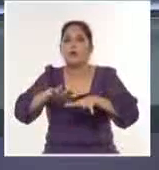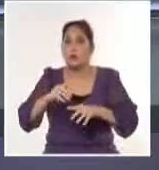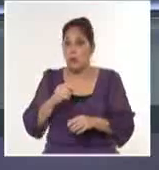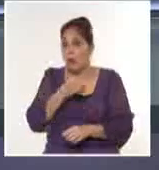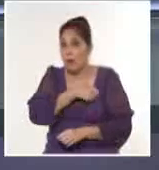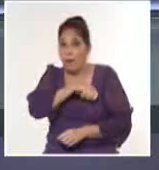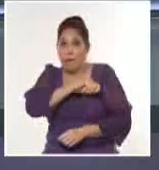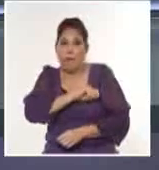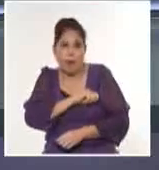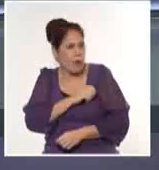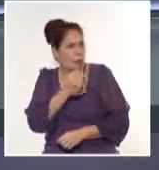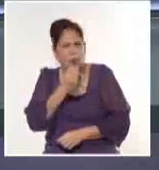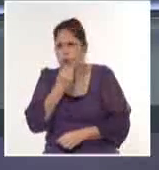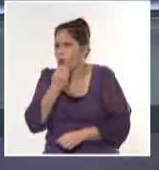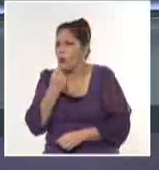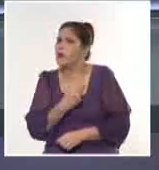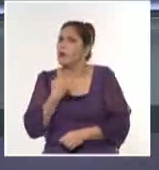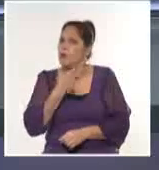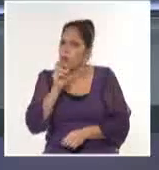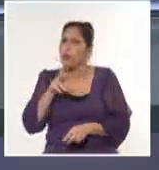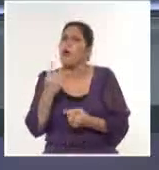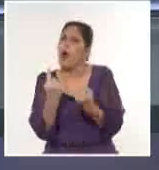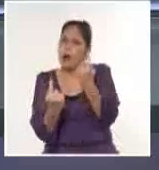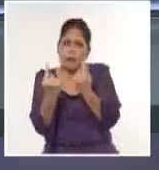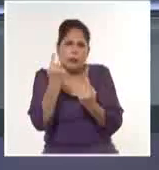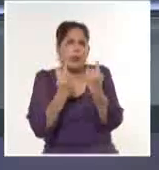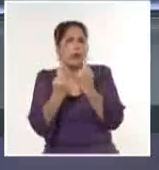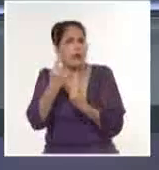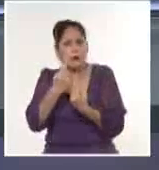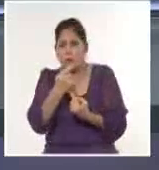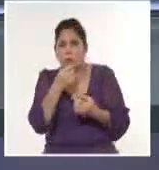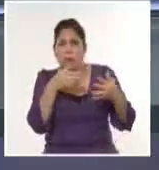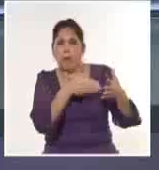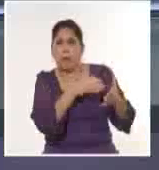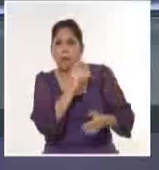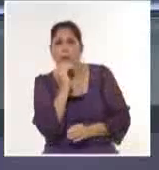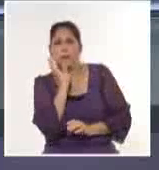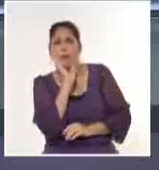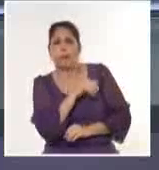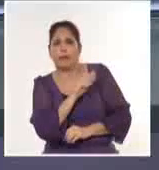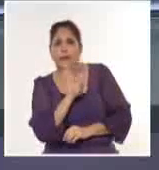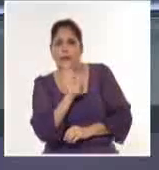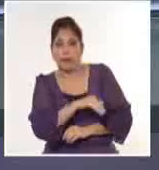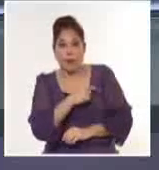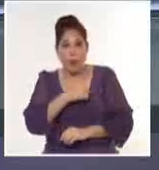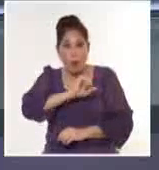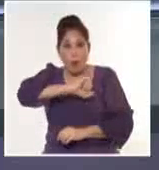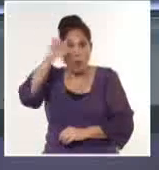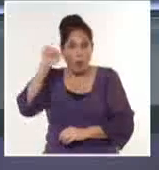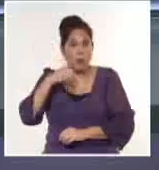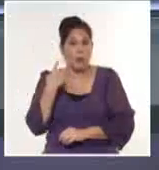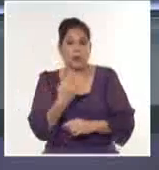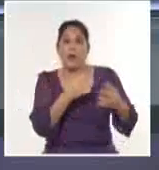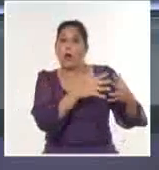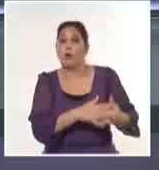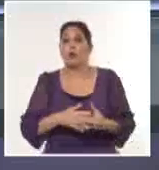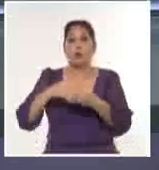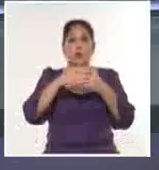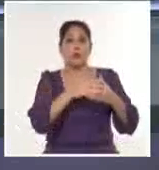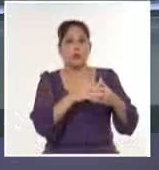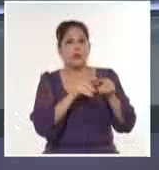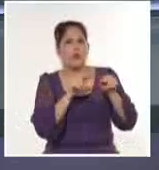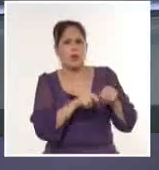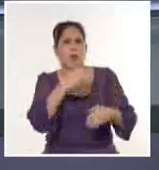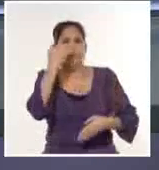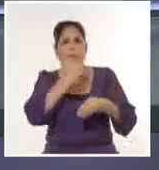merece tener y las fuerzas imperialistas se empeñan en impedirle. Para privarla de ese logro, el gobierno de los Estados Unidos instauró el